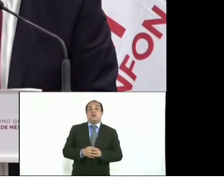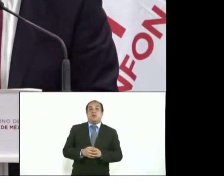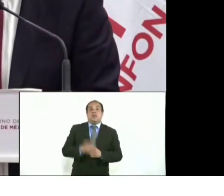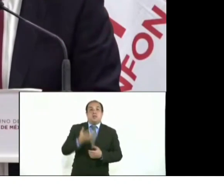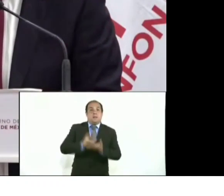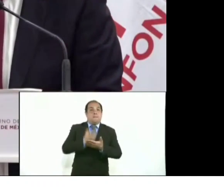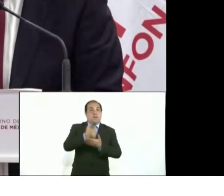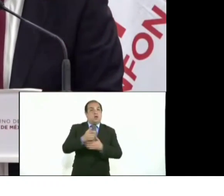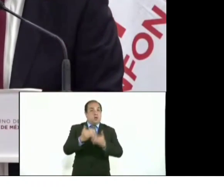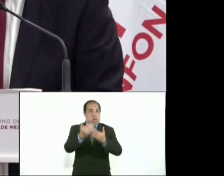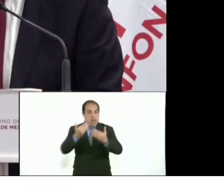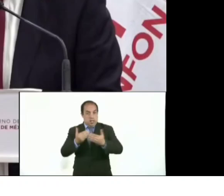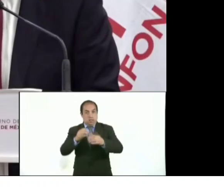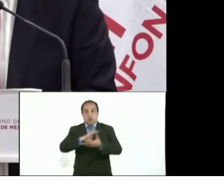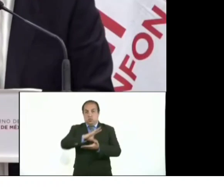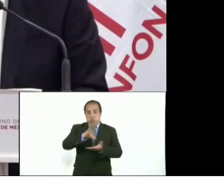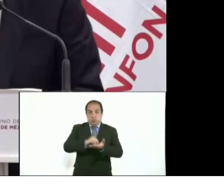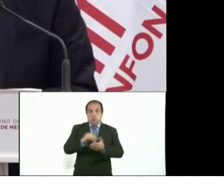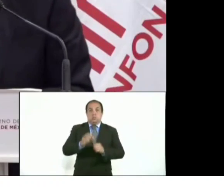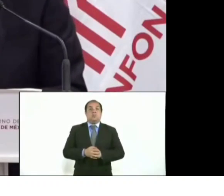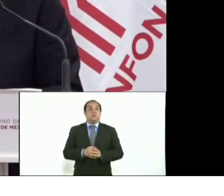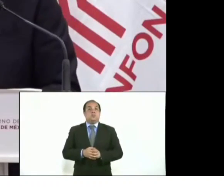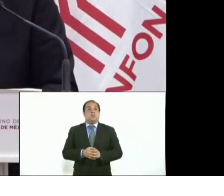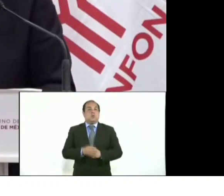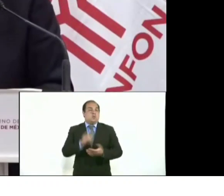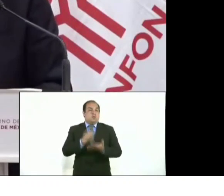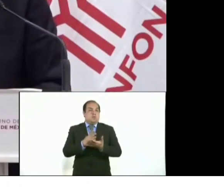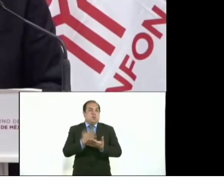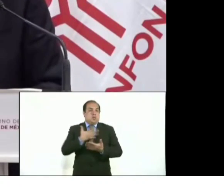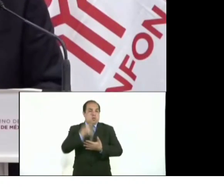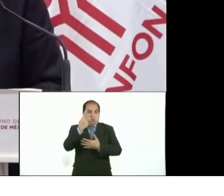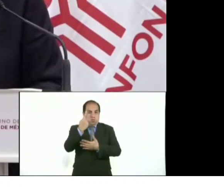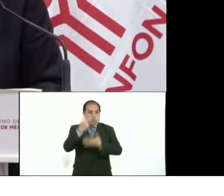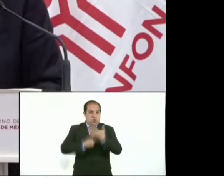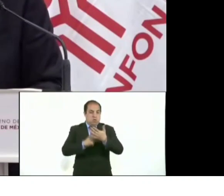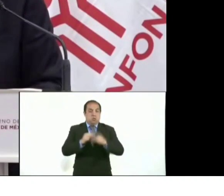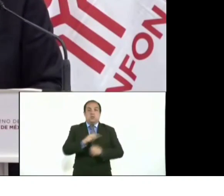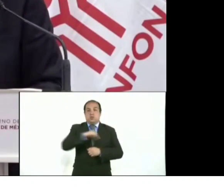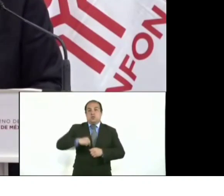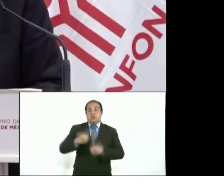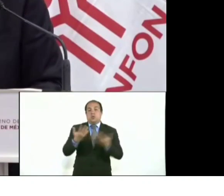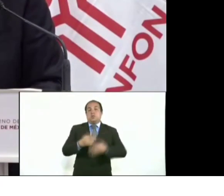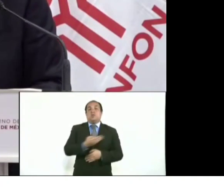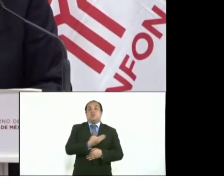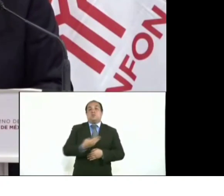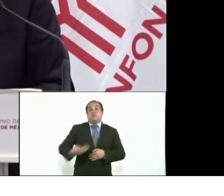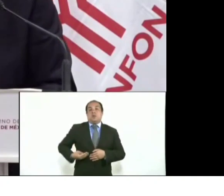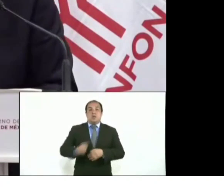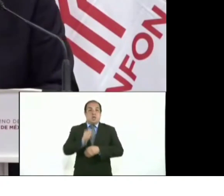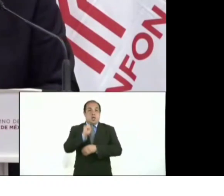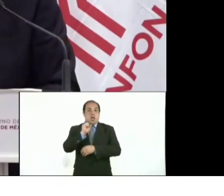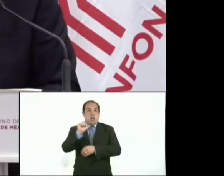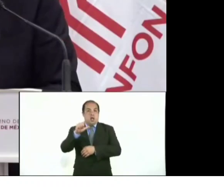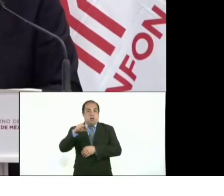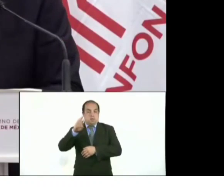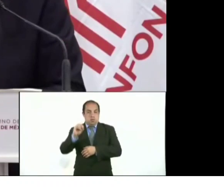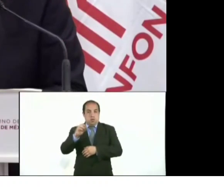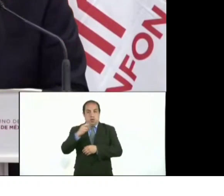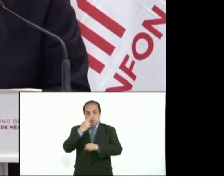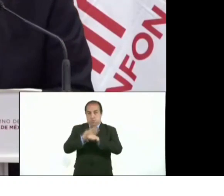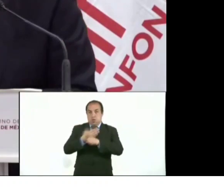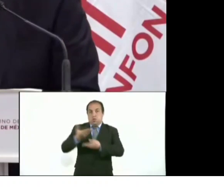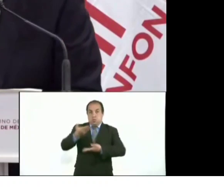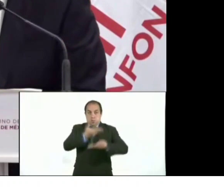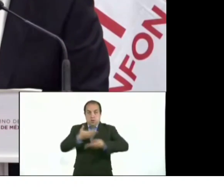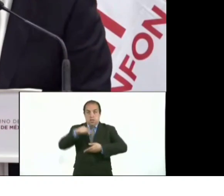sus créditos con el Infonavit. Solo por mencionar un programa que lanzamos con el presidente López Obrador, Responsabilidad Compartida, aquí